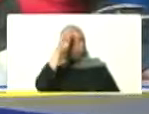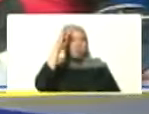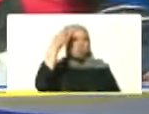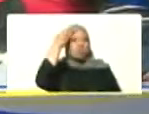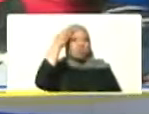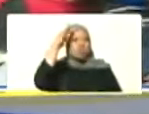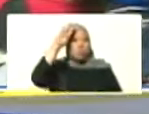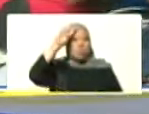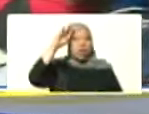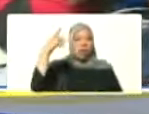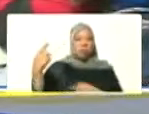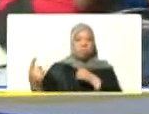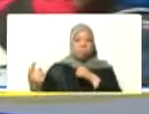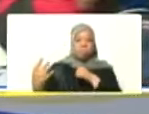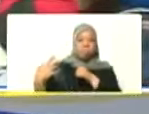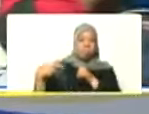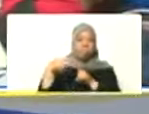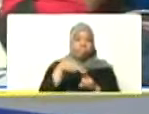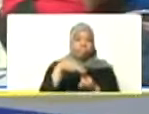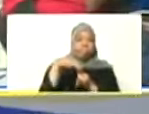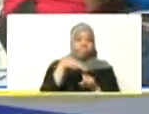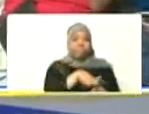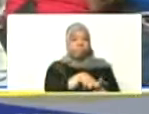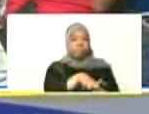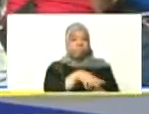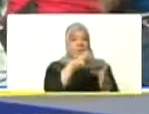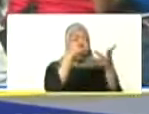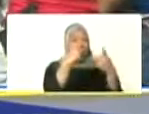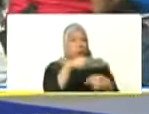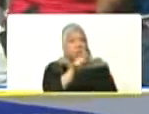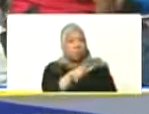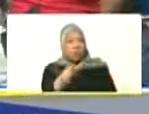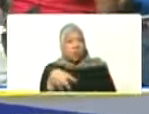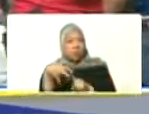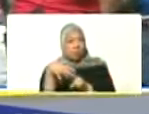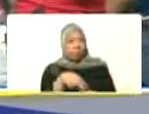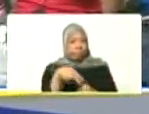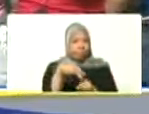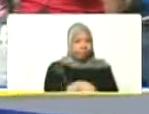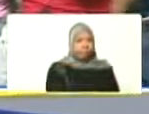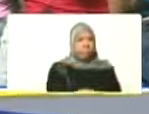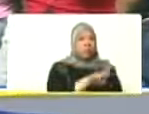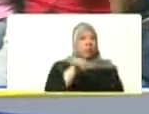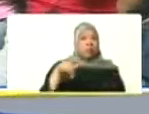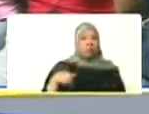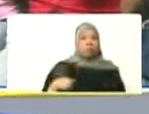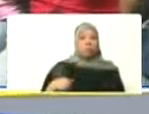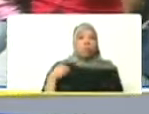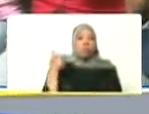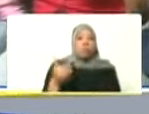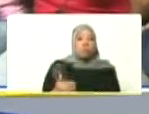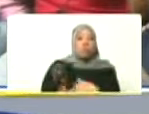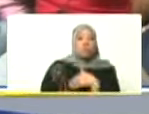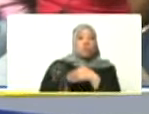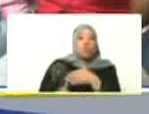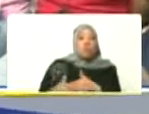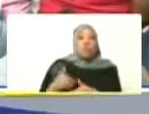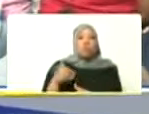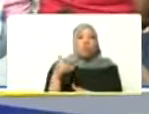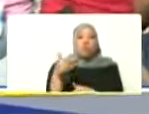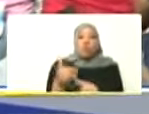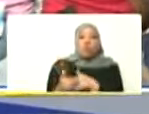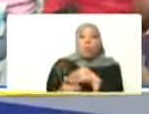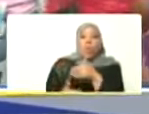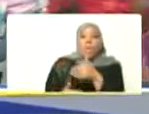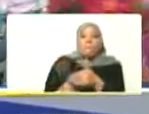¿Cuánto nos han atacado? Ah, pero aquí vamos, mira, hecho el loco, ahí vamos, ra, ra,